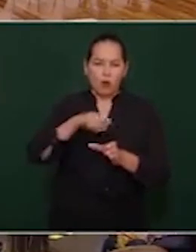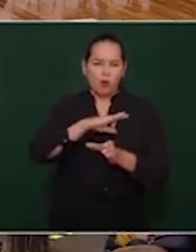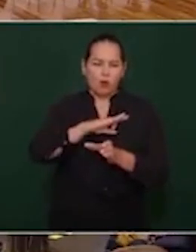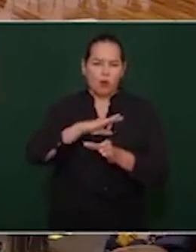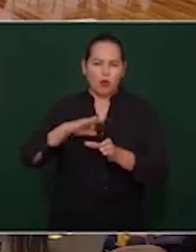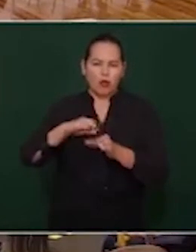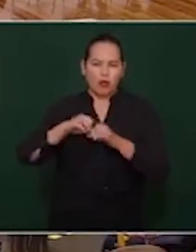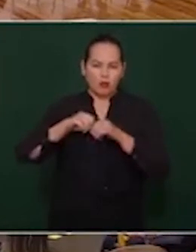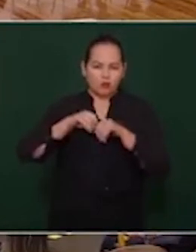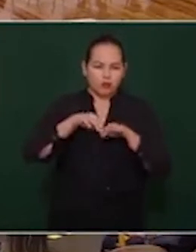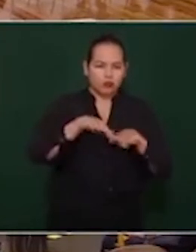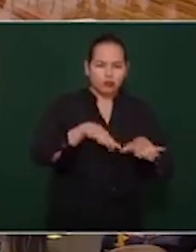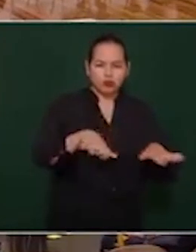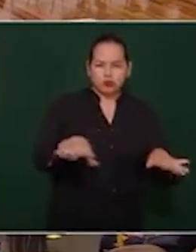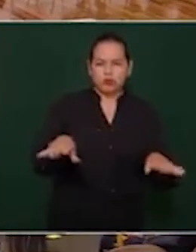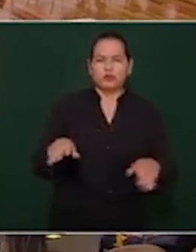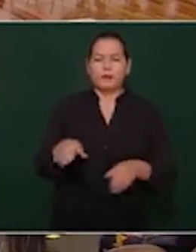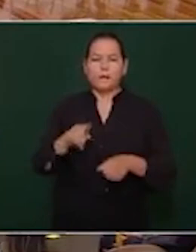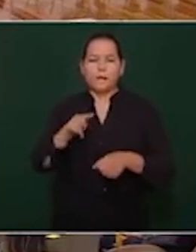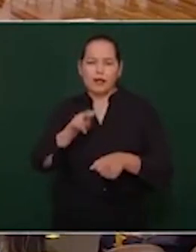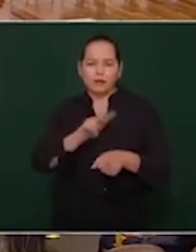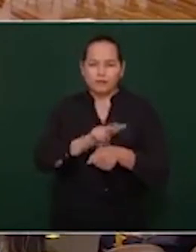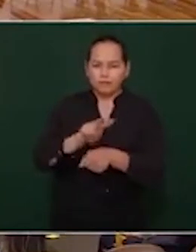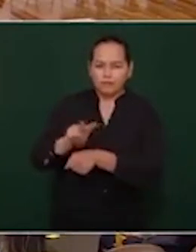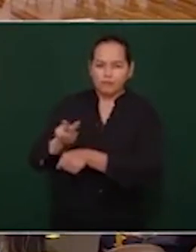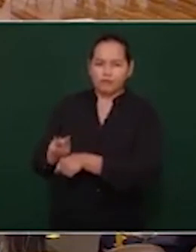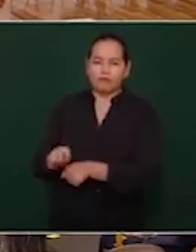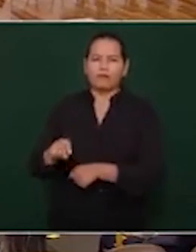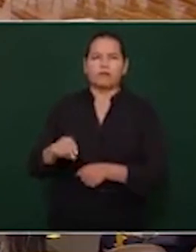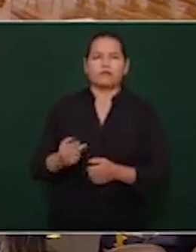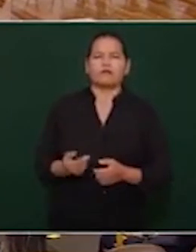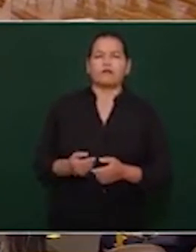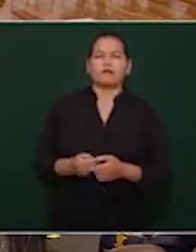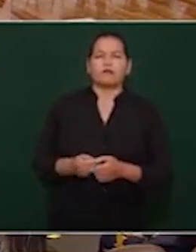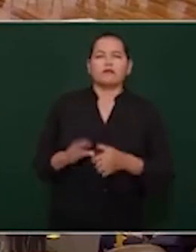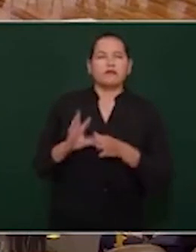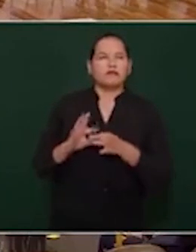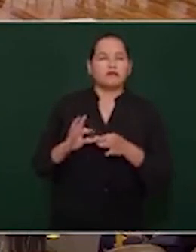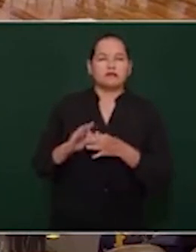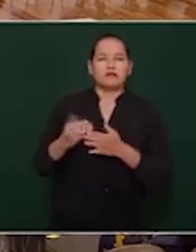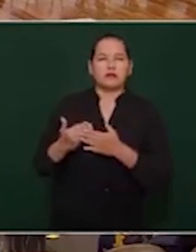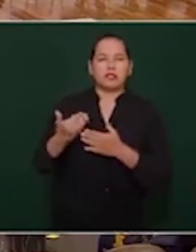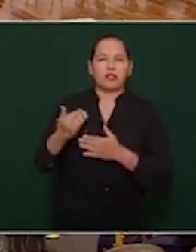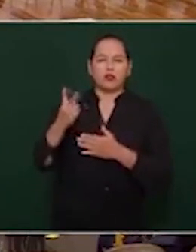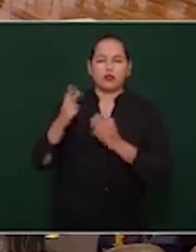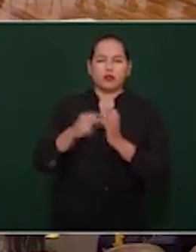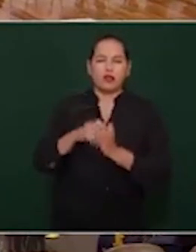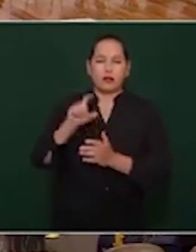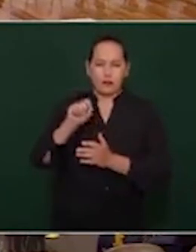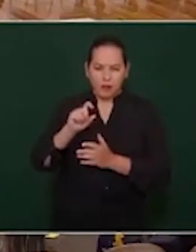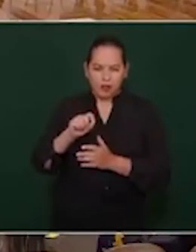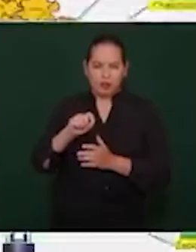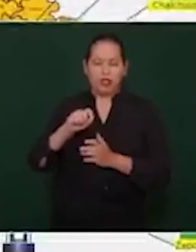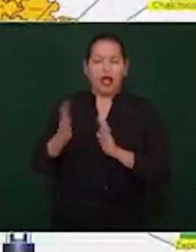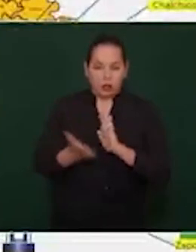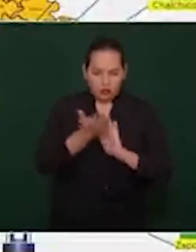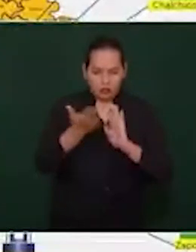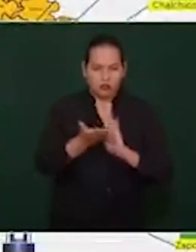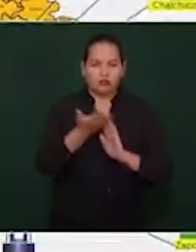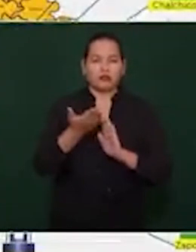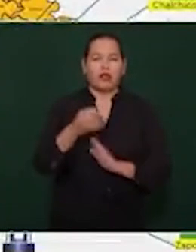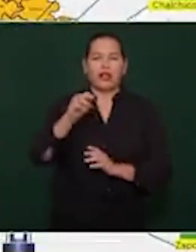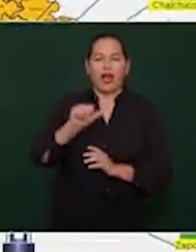y tenemos que en el 2020 se construyó una en Atempan, en